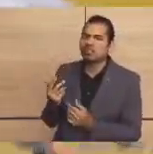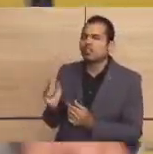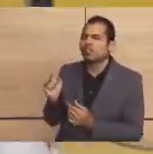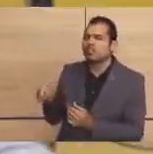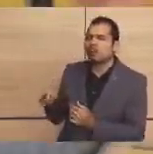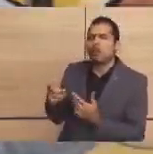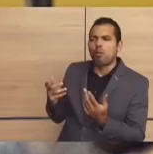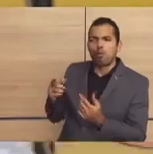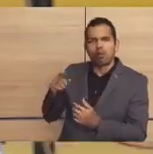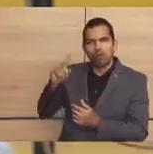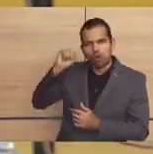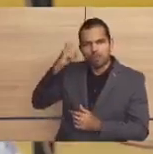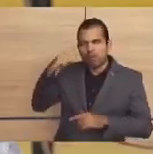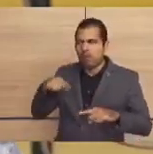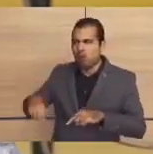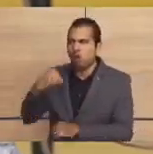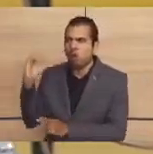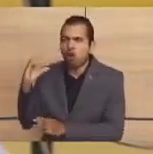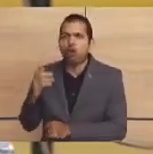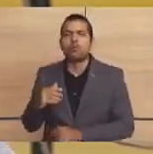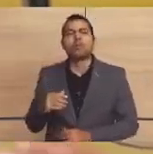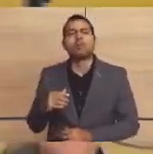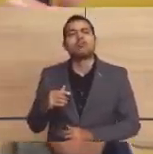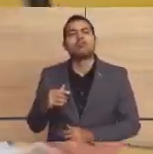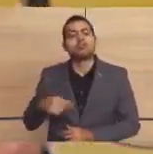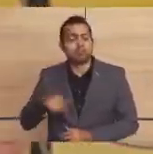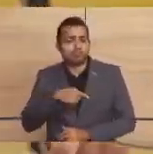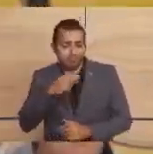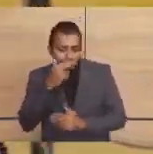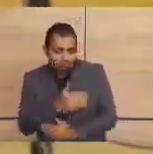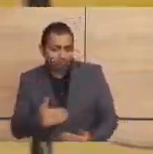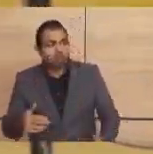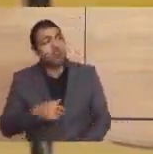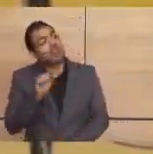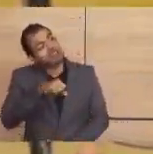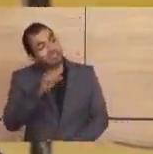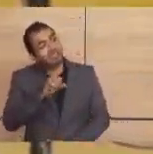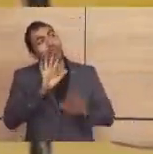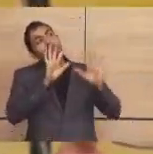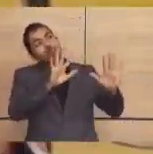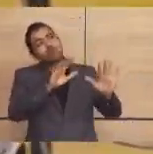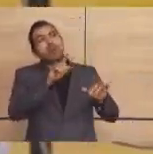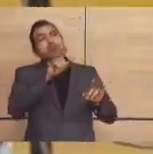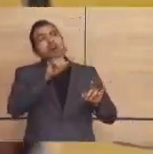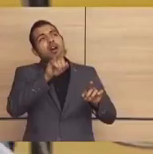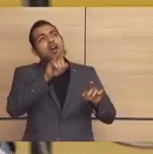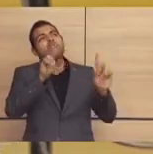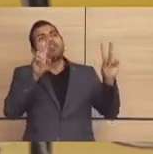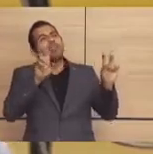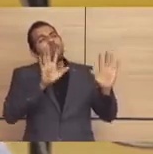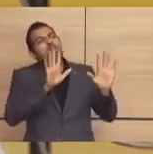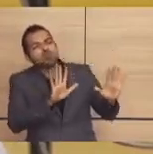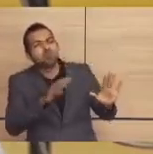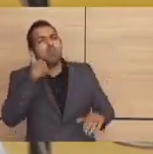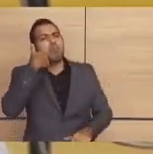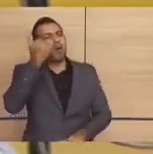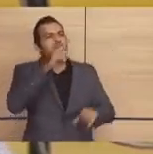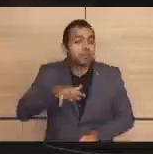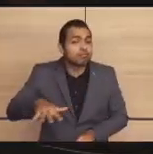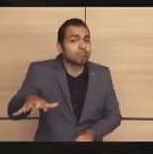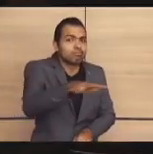como que sí, es como cosas de grandes. Luego de repente te chocas a los 18 años y te dicen, ok, usted ya puede votar, ya sabe por quién va a